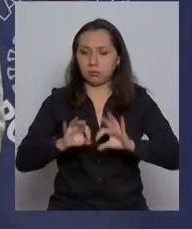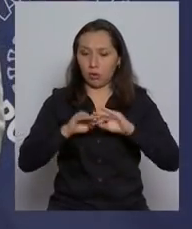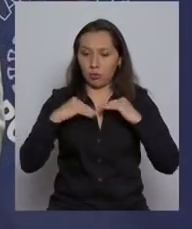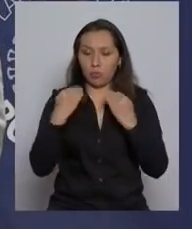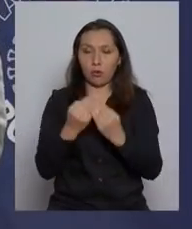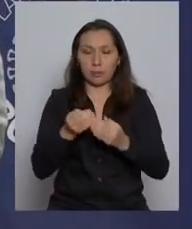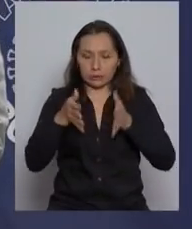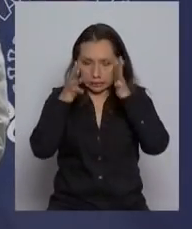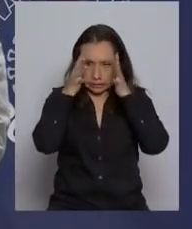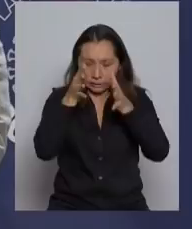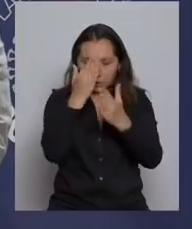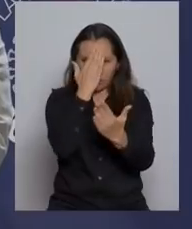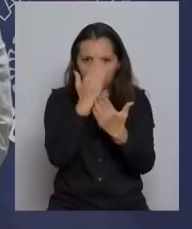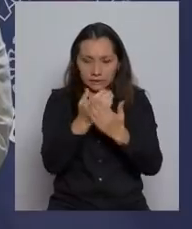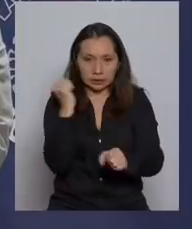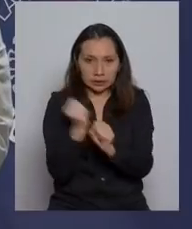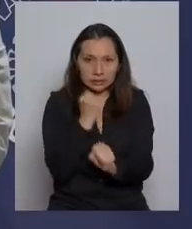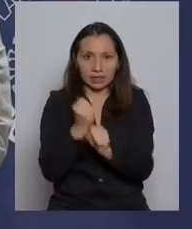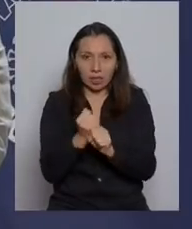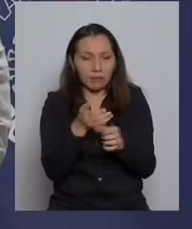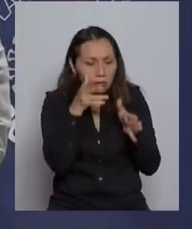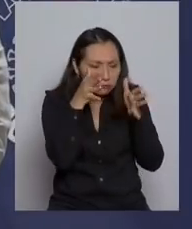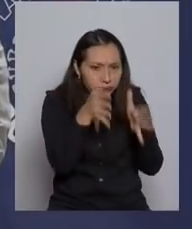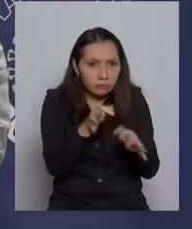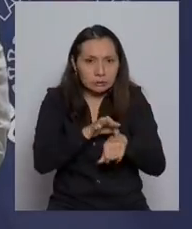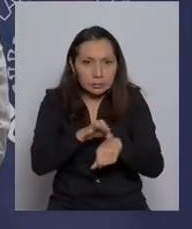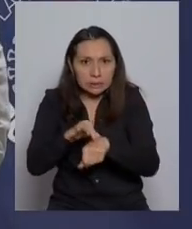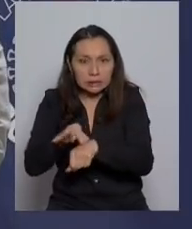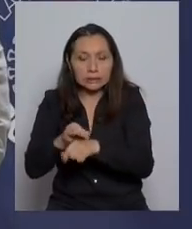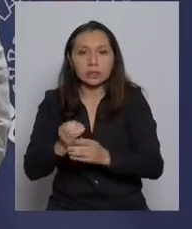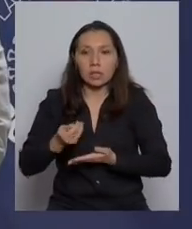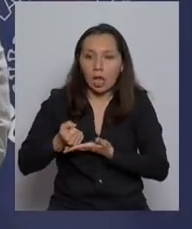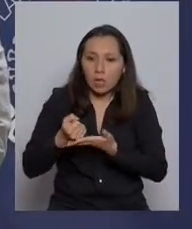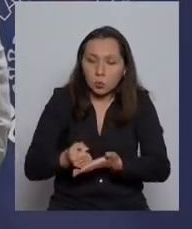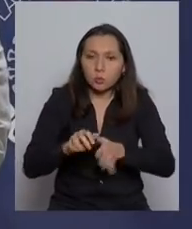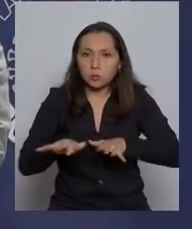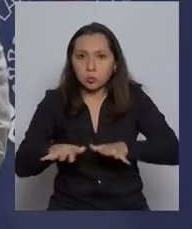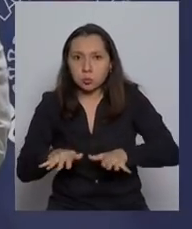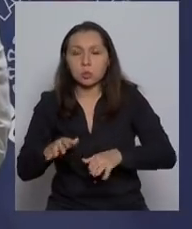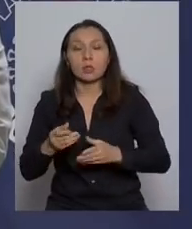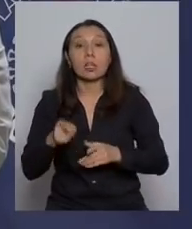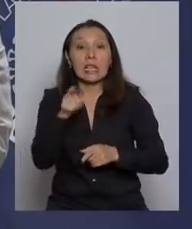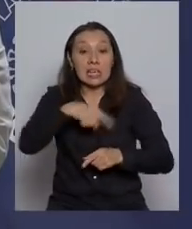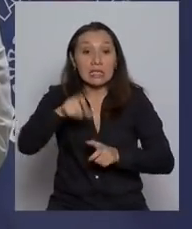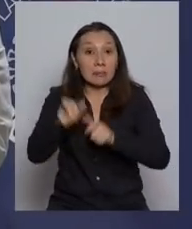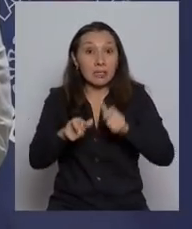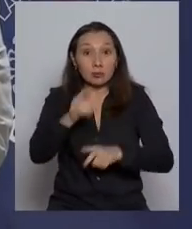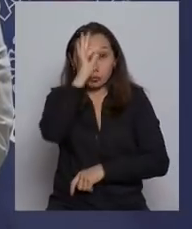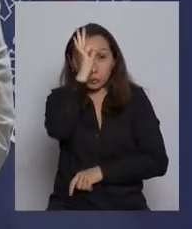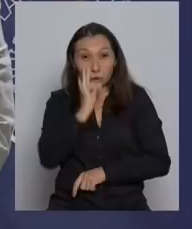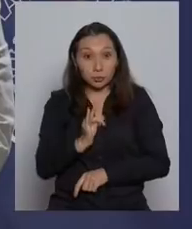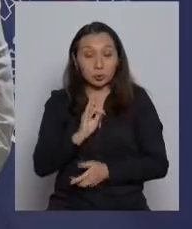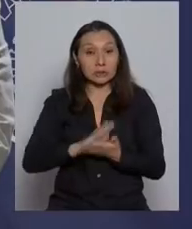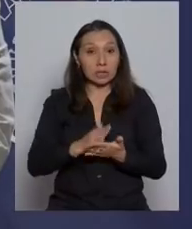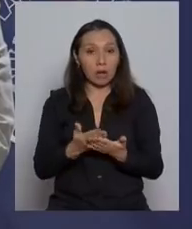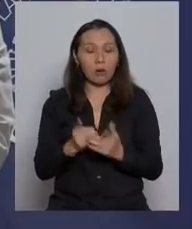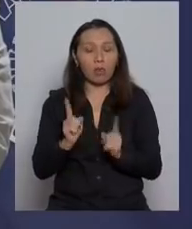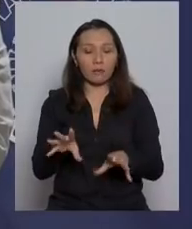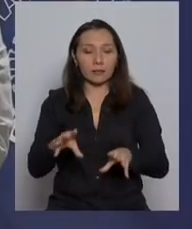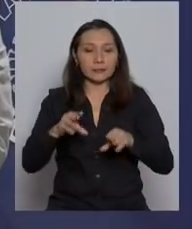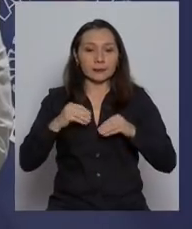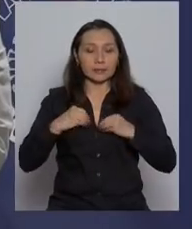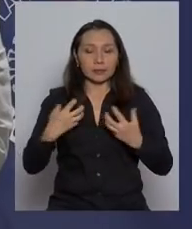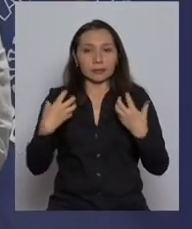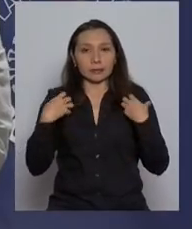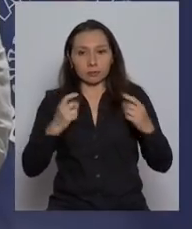han estado al frente viendo los pacientes, atendiendo a los pacientes, y son ellos los que tienen que hacerse cargo